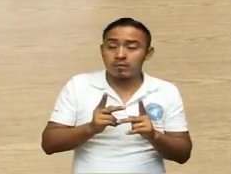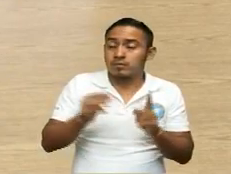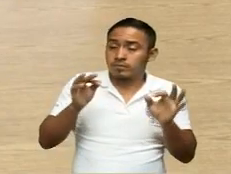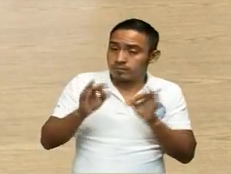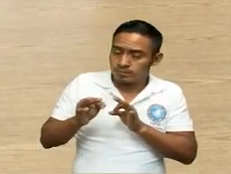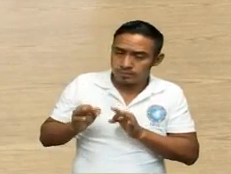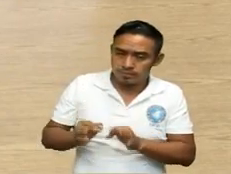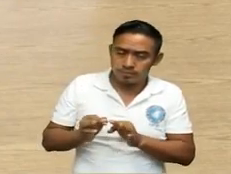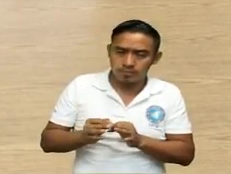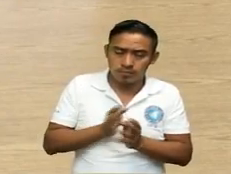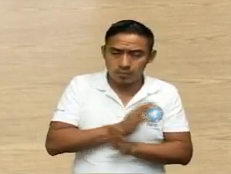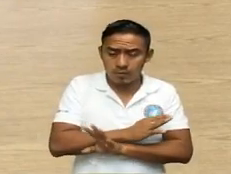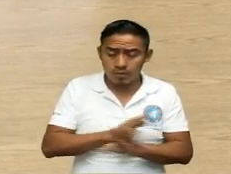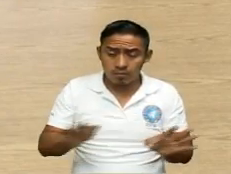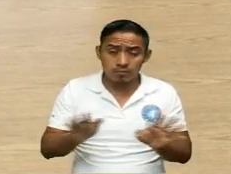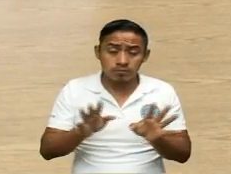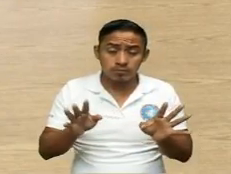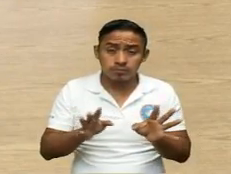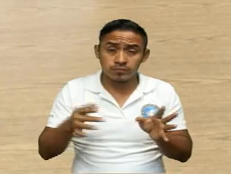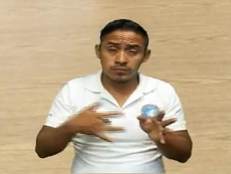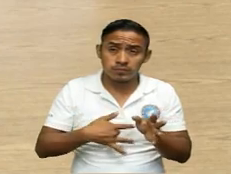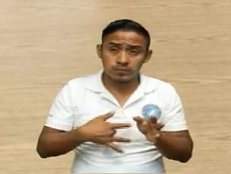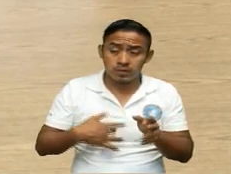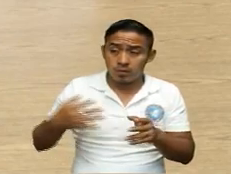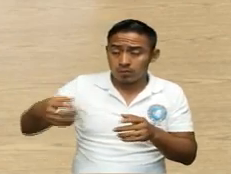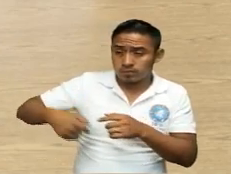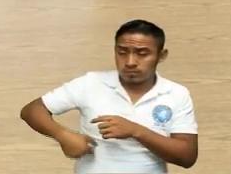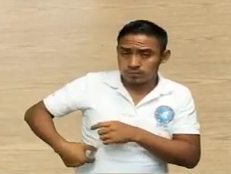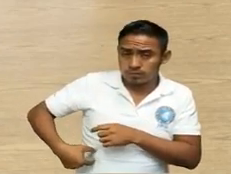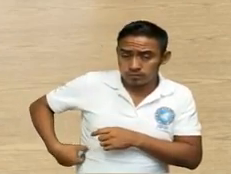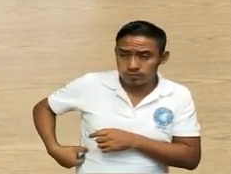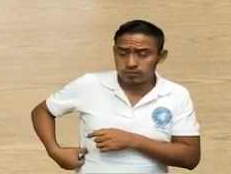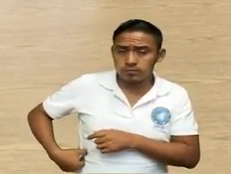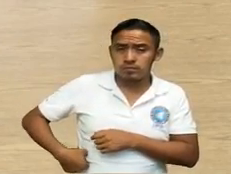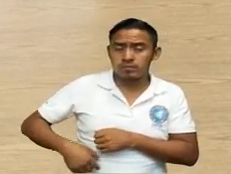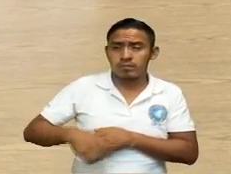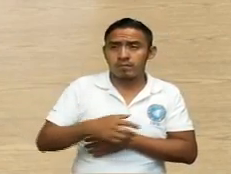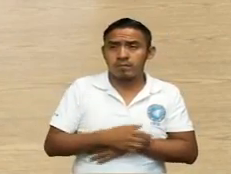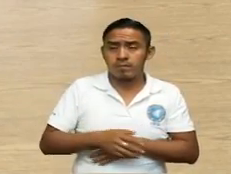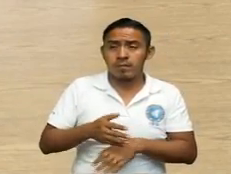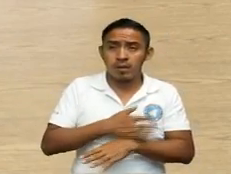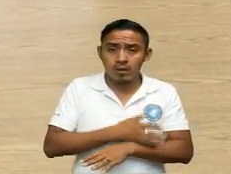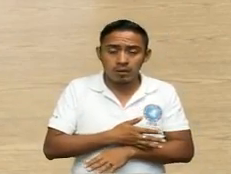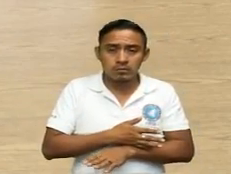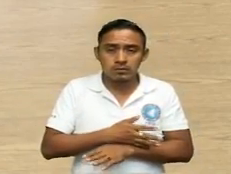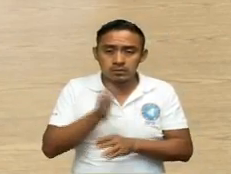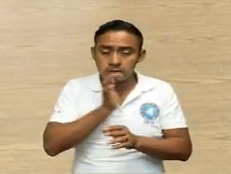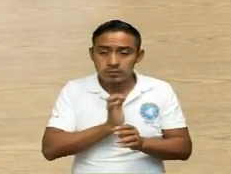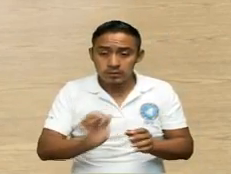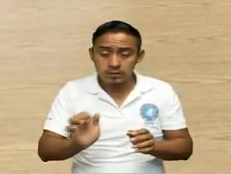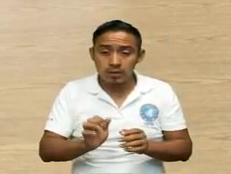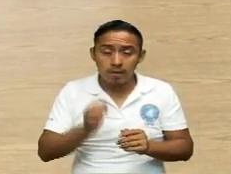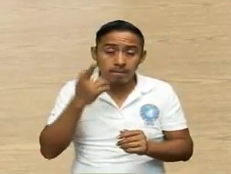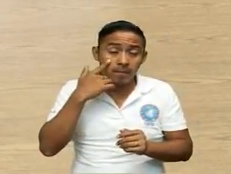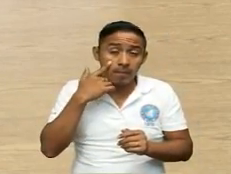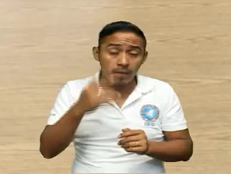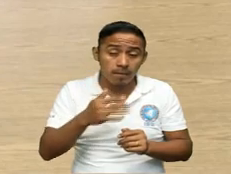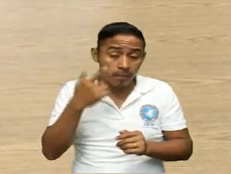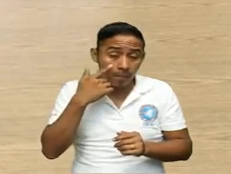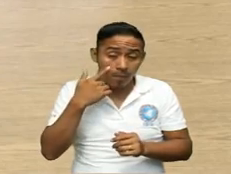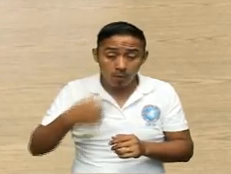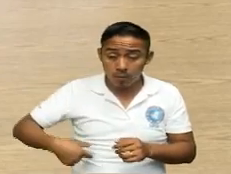también imprime una recarga al hígado del paciente, ¿ya? Entonces, antes de dar tratamiento a los niños, generalmente le mandamos pruebas hepáticas